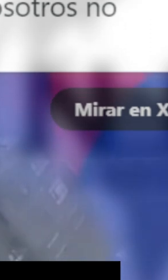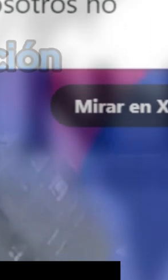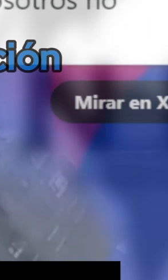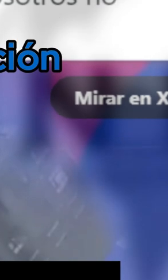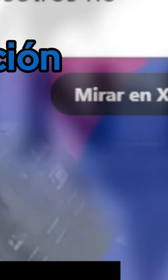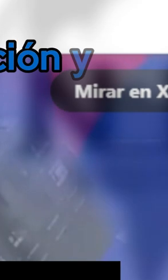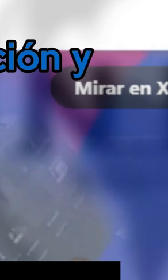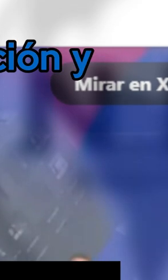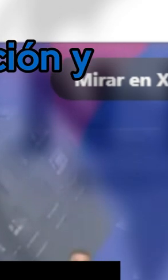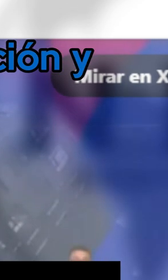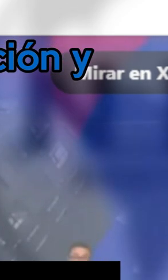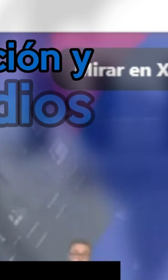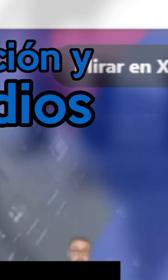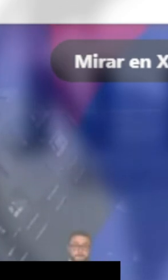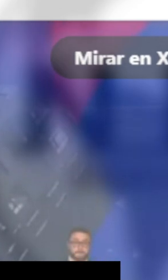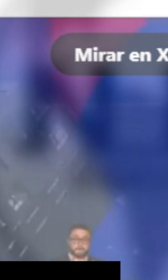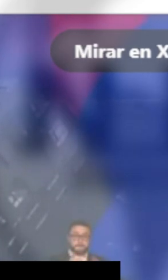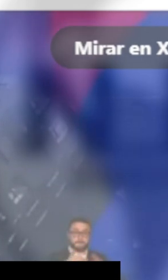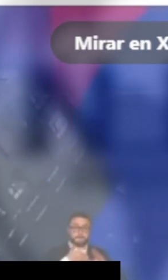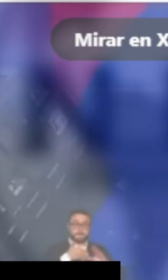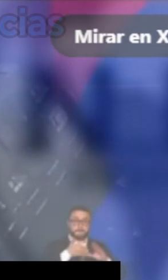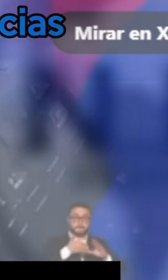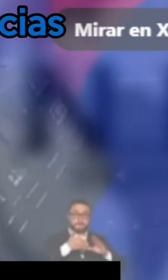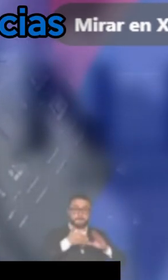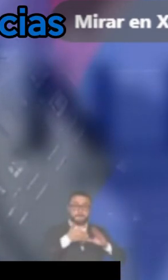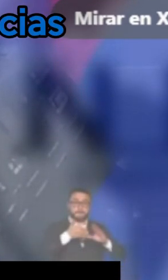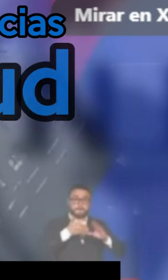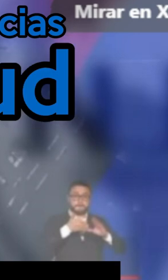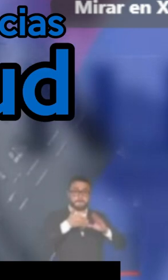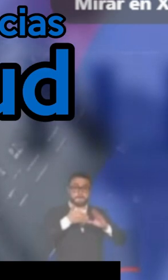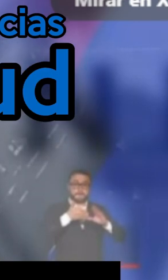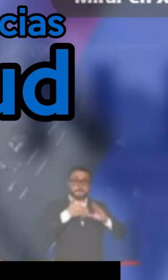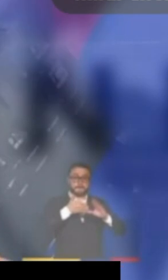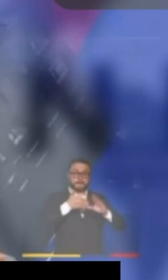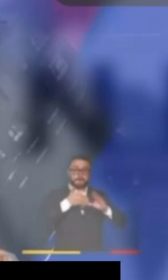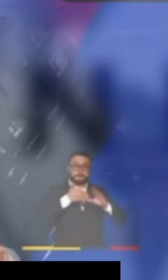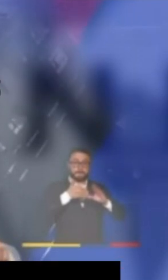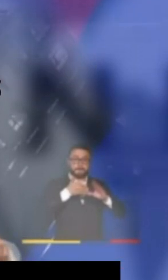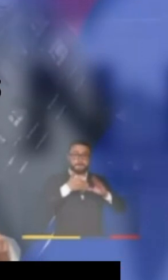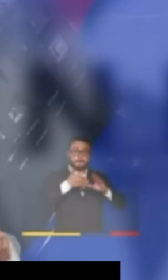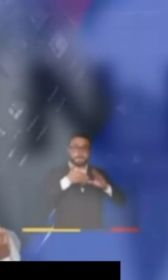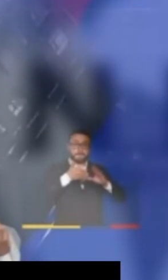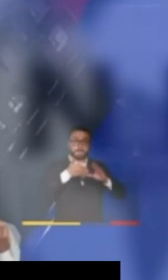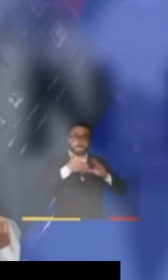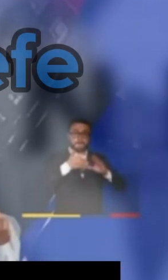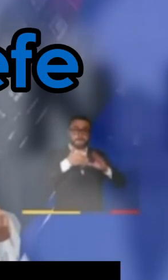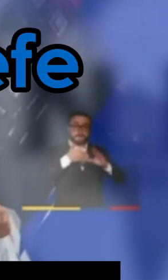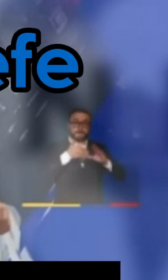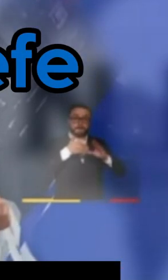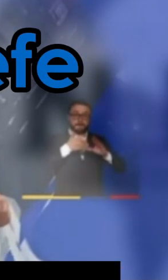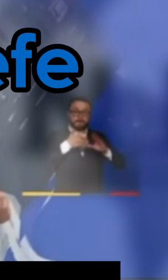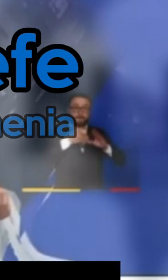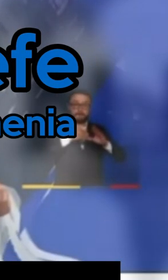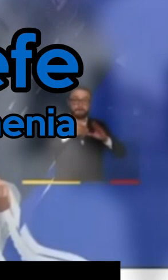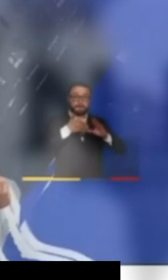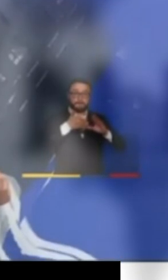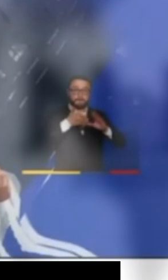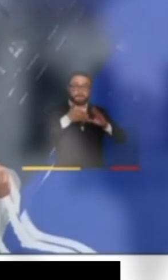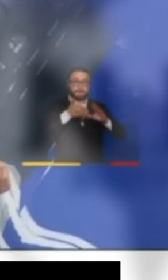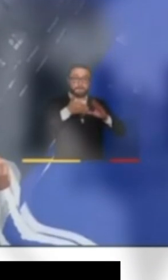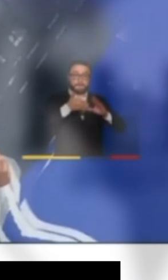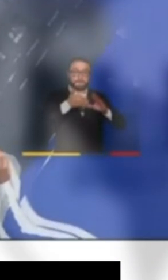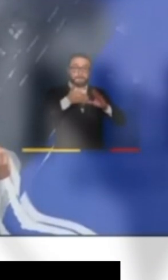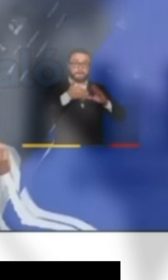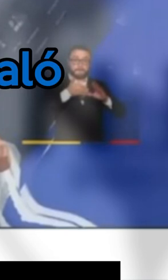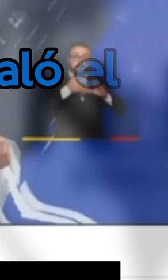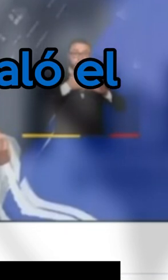reclamó por manipulación y acusó a los medios de llevarse las ganancias de la salud y el trabajo. Las declaraciones las dio el jefe de Estado desde Armenia,